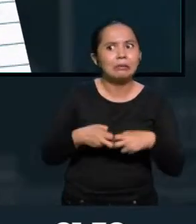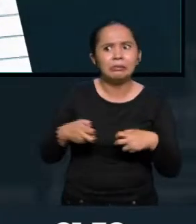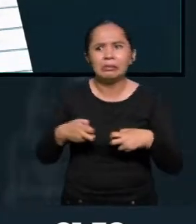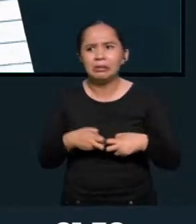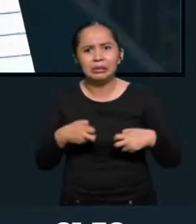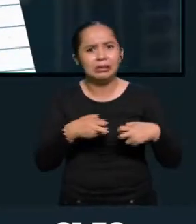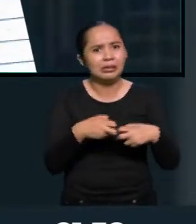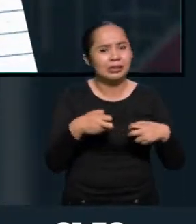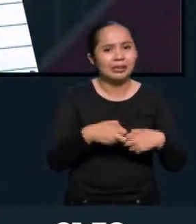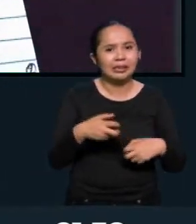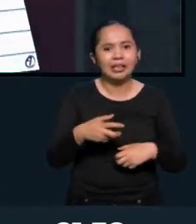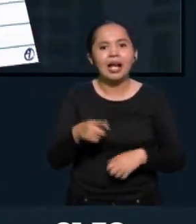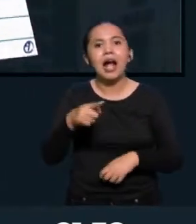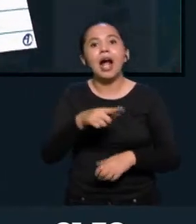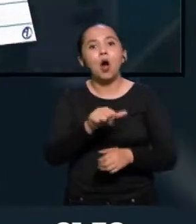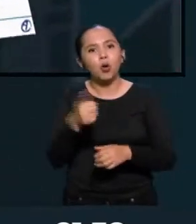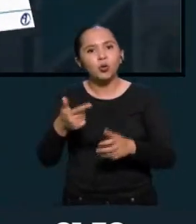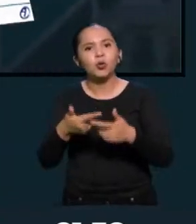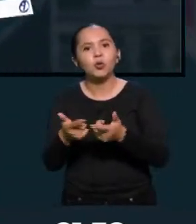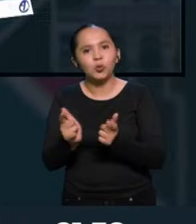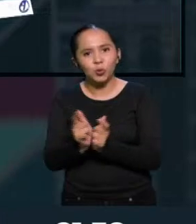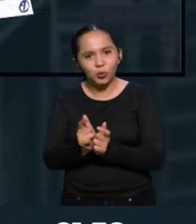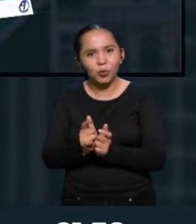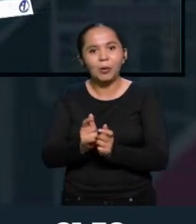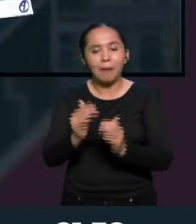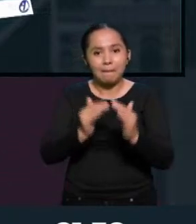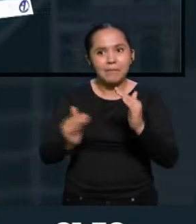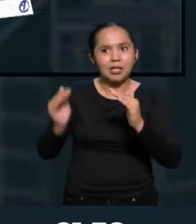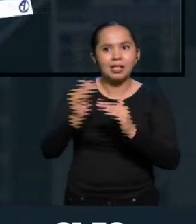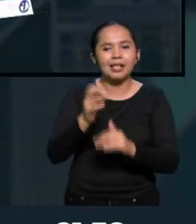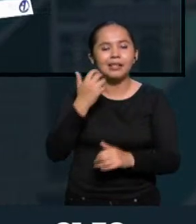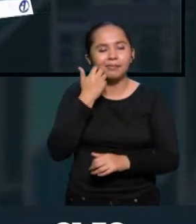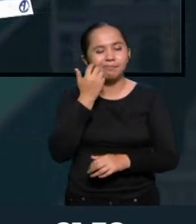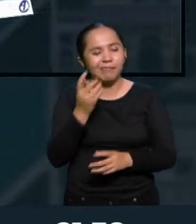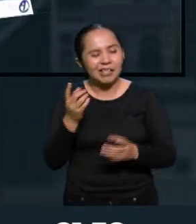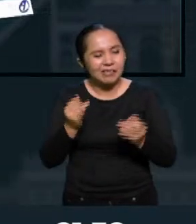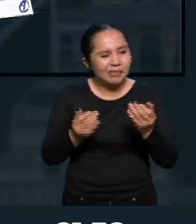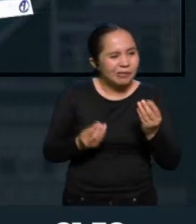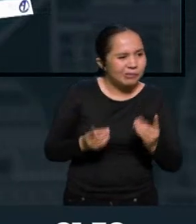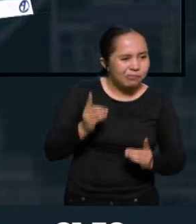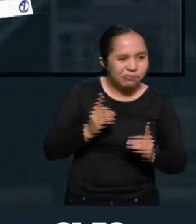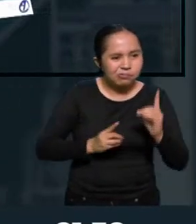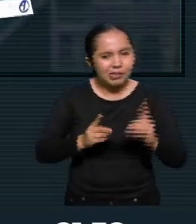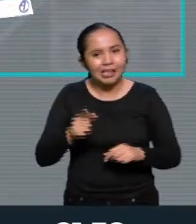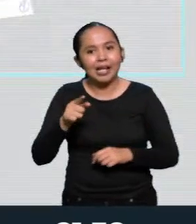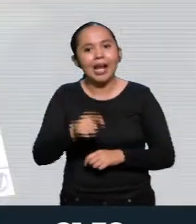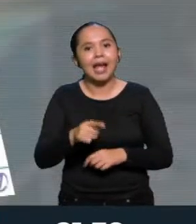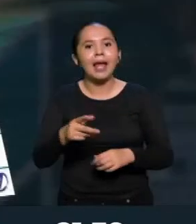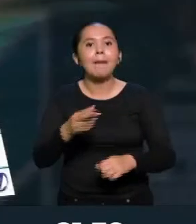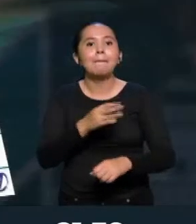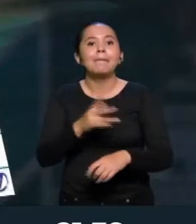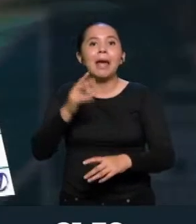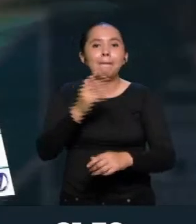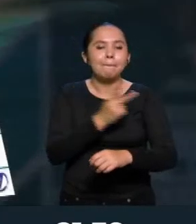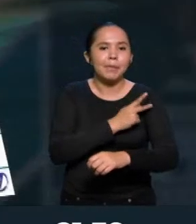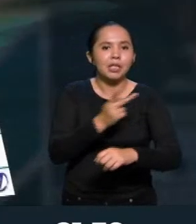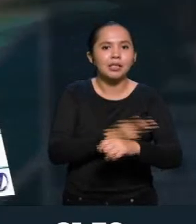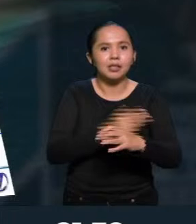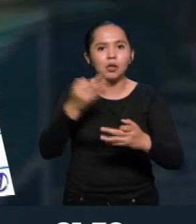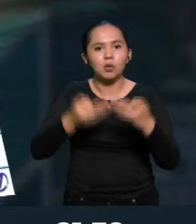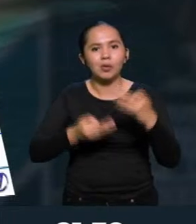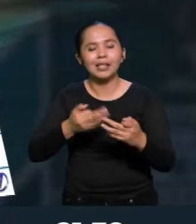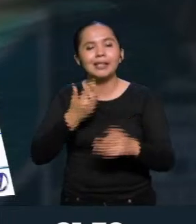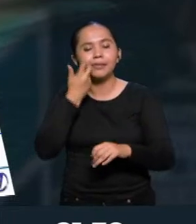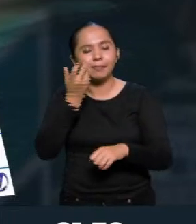y que hay grupos de poder que se van a ver sumamente afectados por esta decisión y que el Poder Judicial va a buscar por todos los medios defenderse hasta